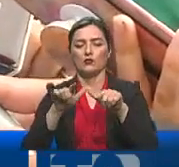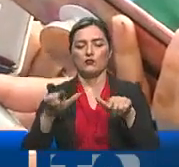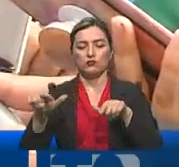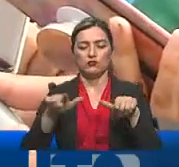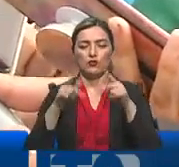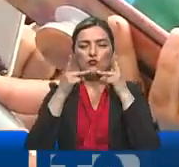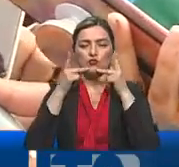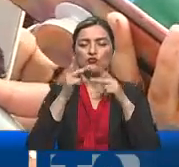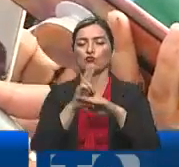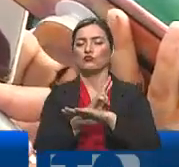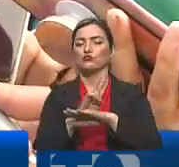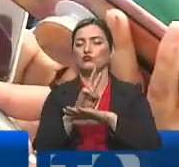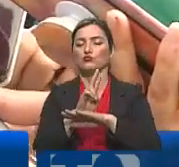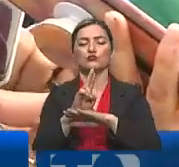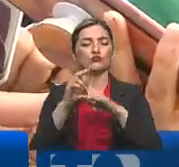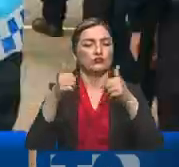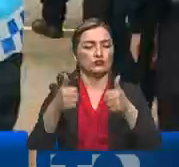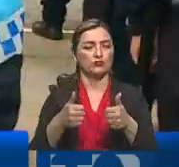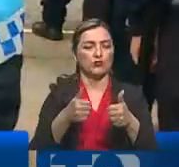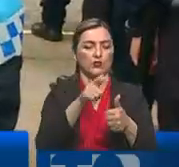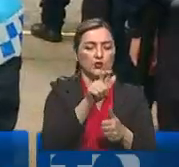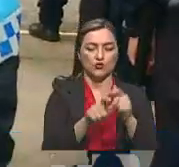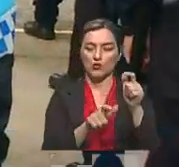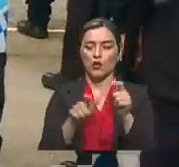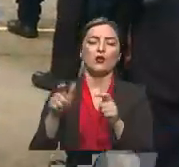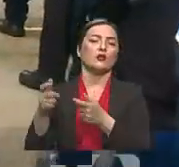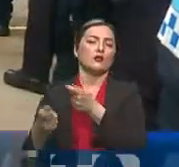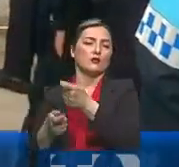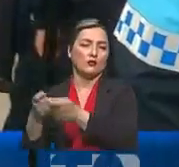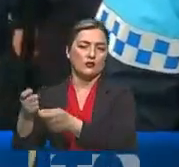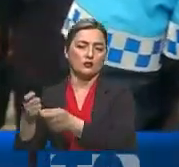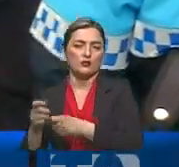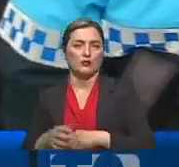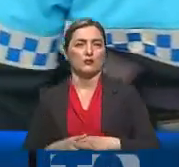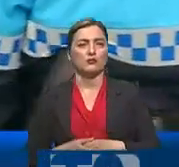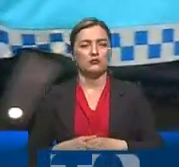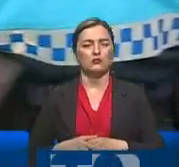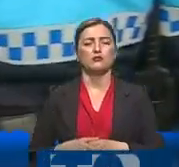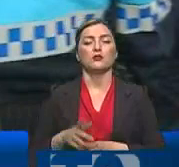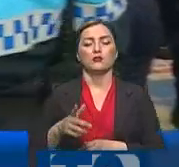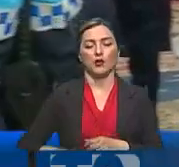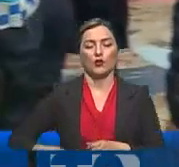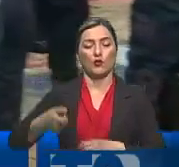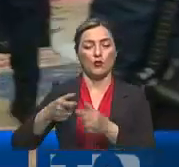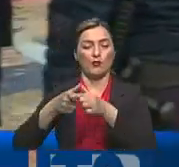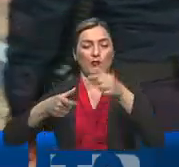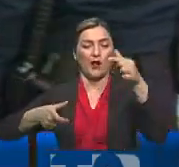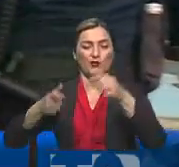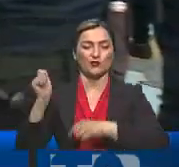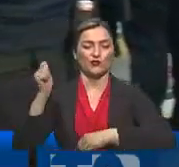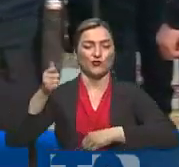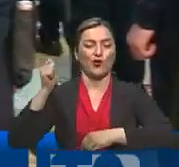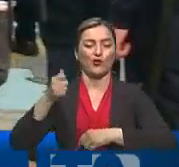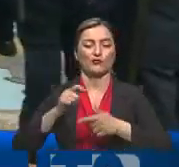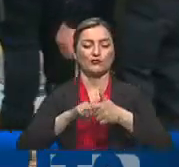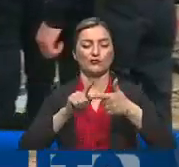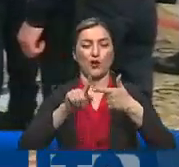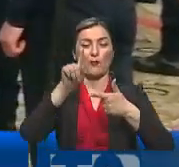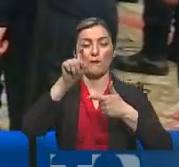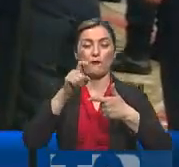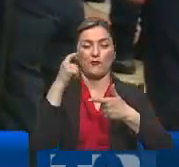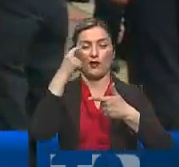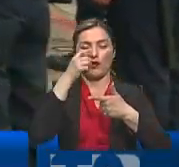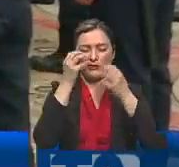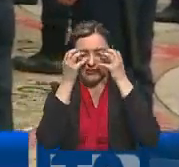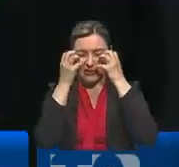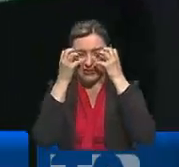tanto la ciudadanía como los comerciantes los elementos considerados no letales son el el gas de espuma lacrimógena y